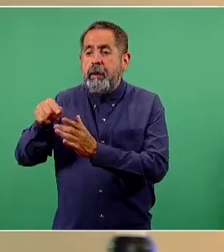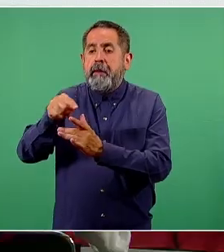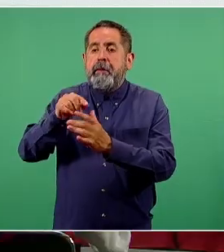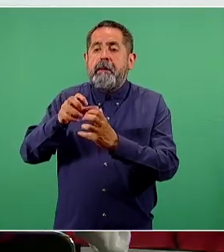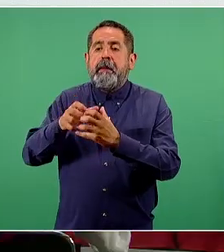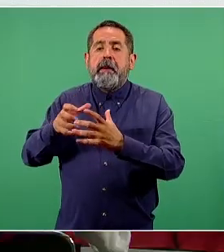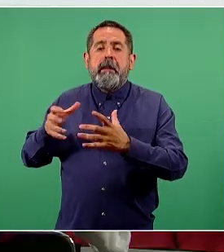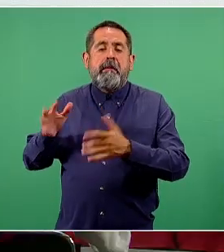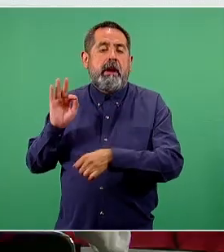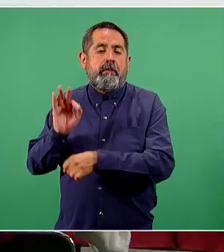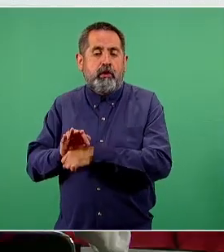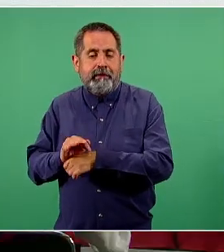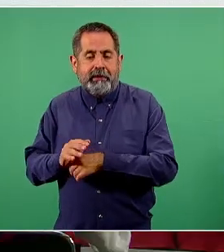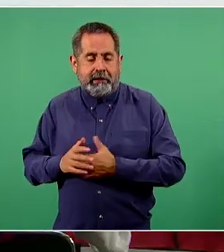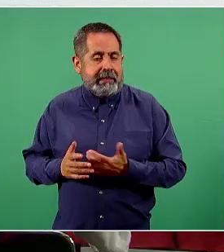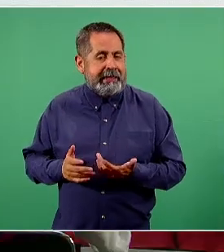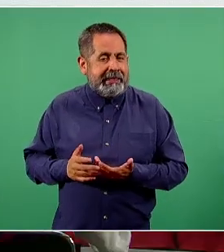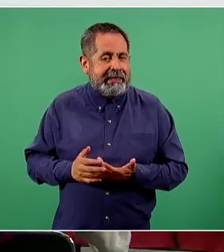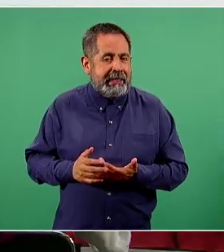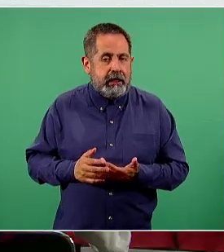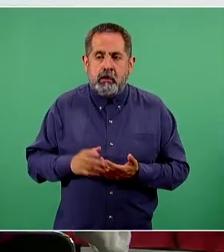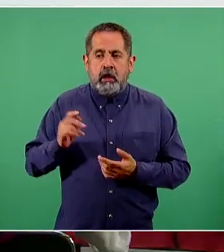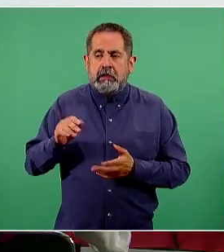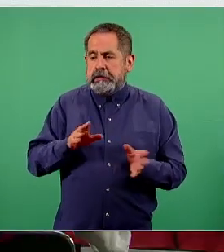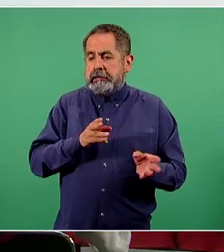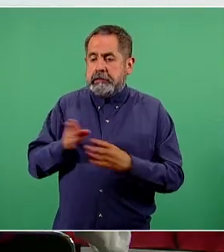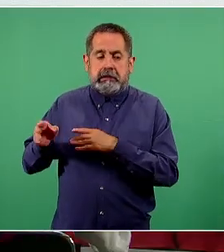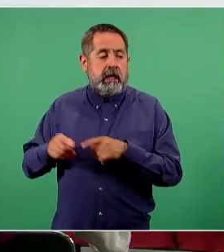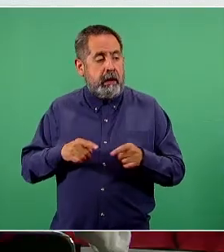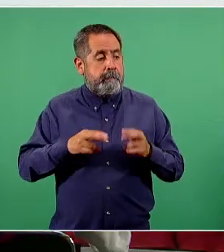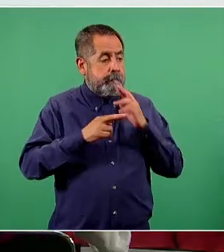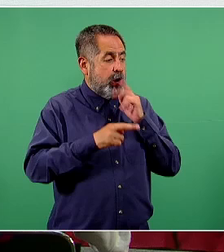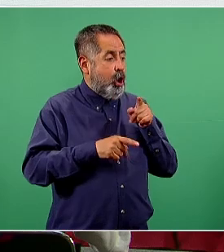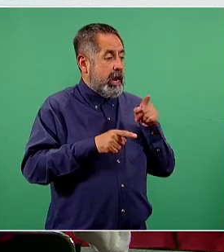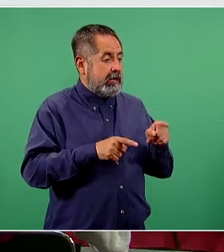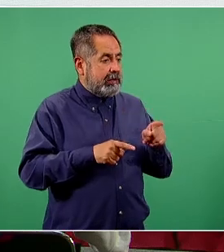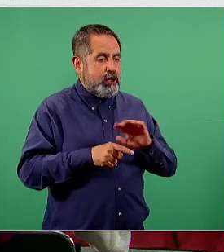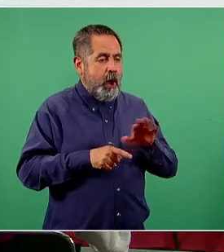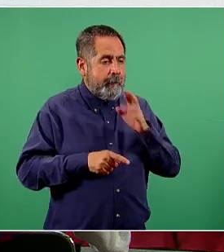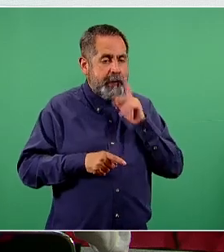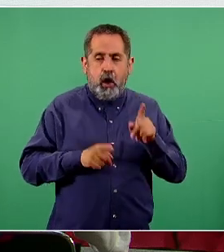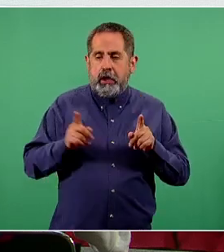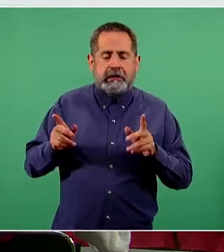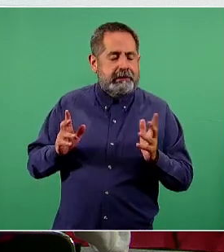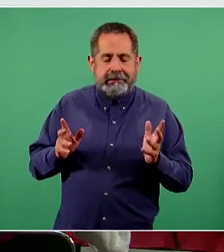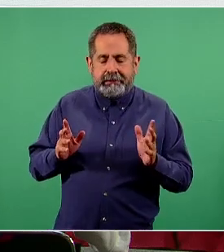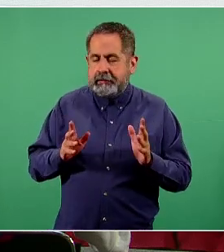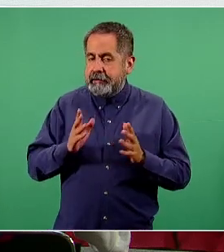otra. Pero no son reemplazables, no son sustitutos y es muy importante tener